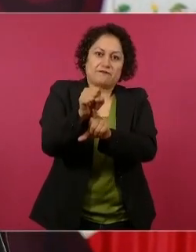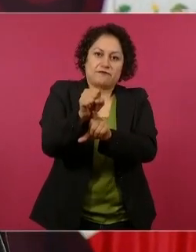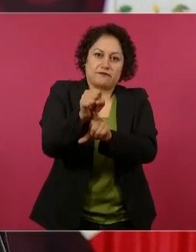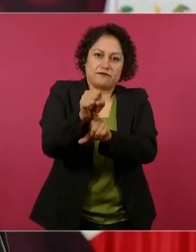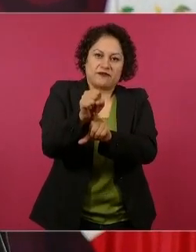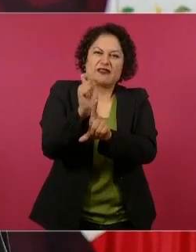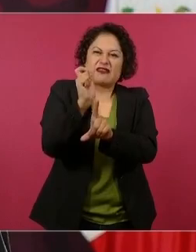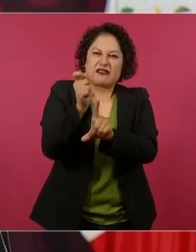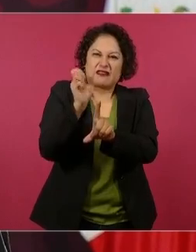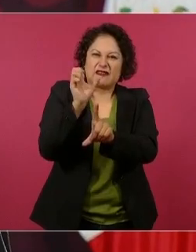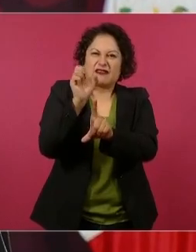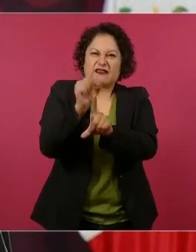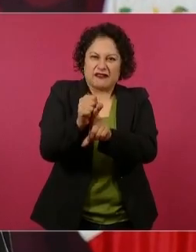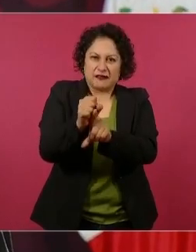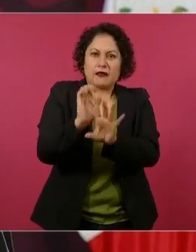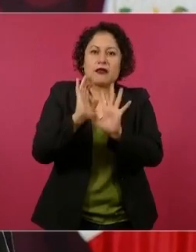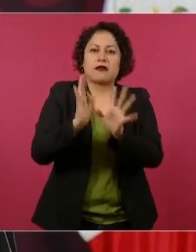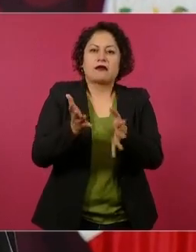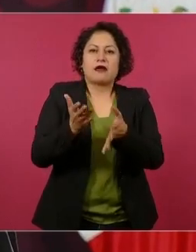servir.